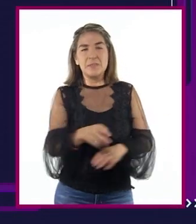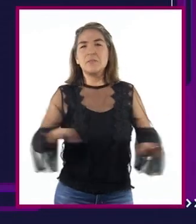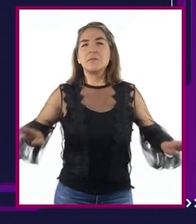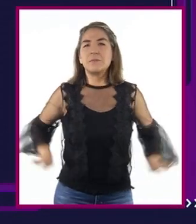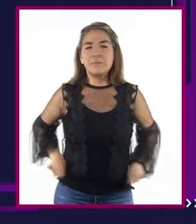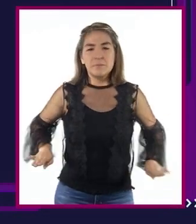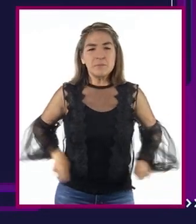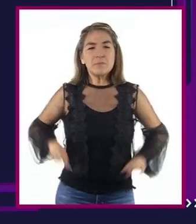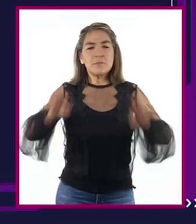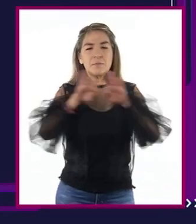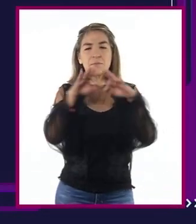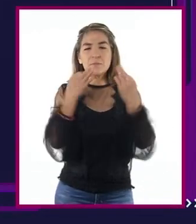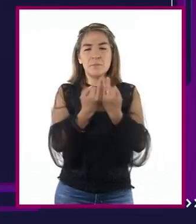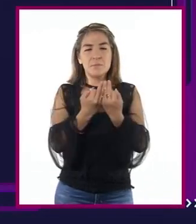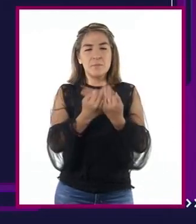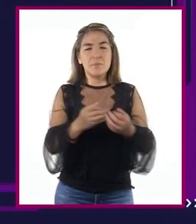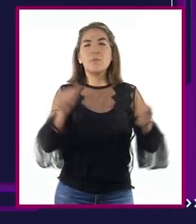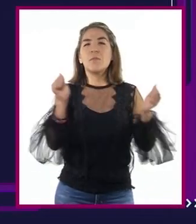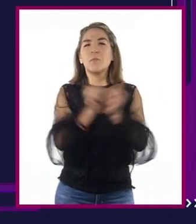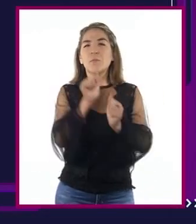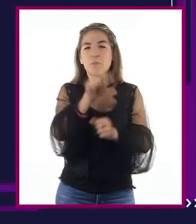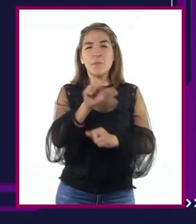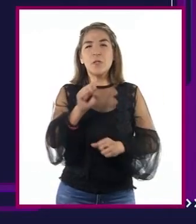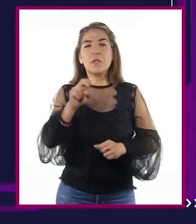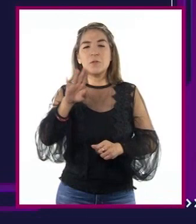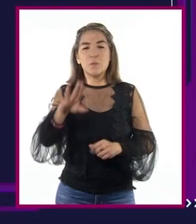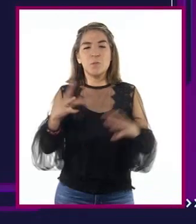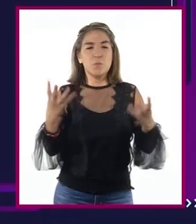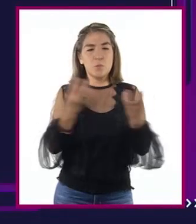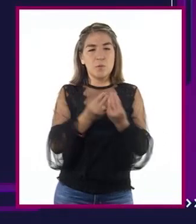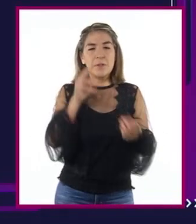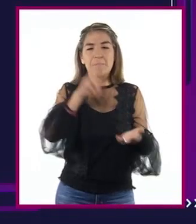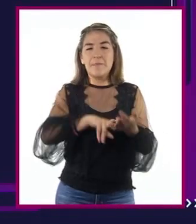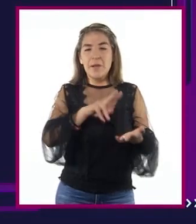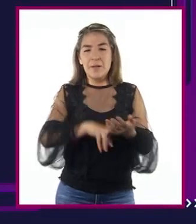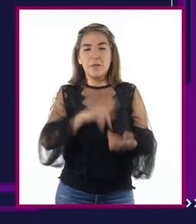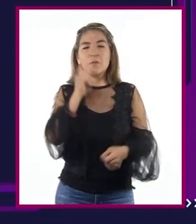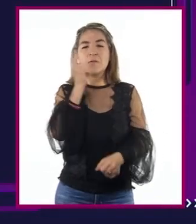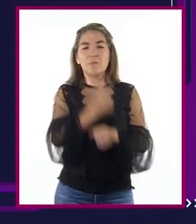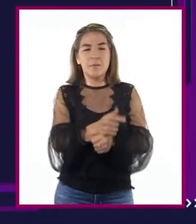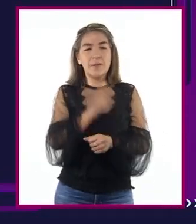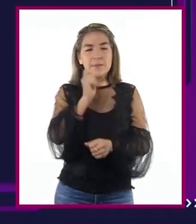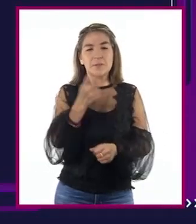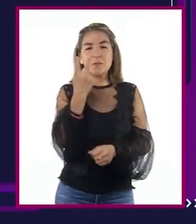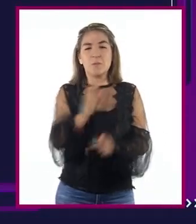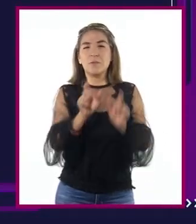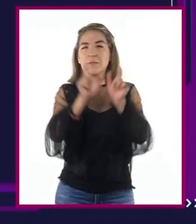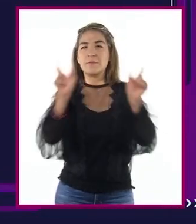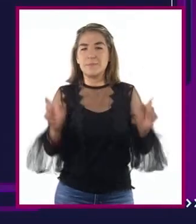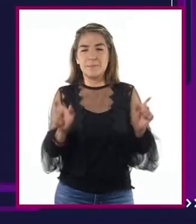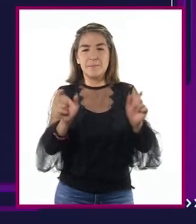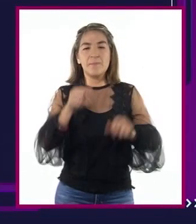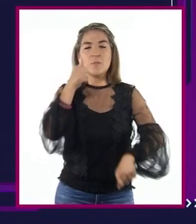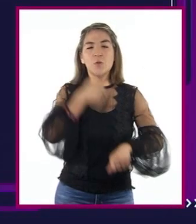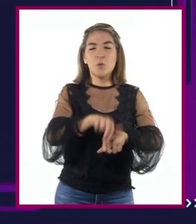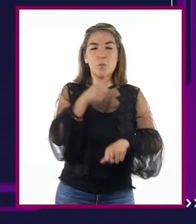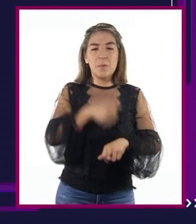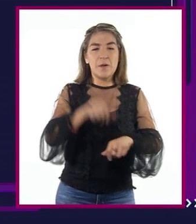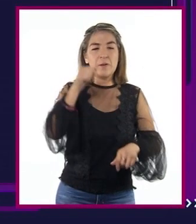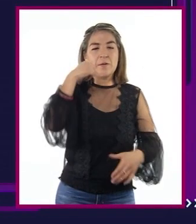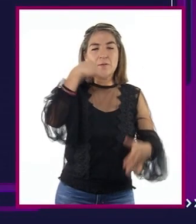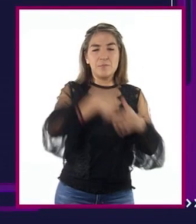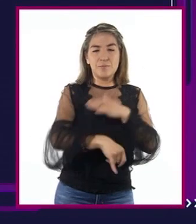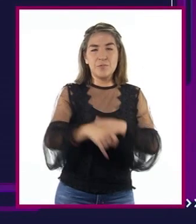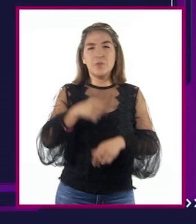partes están formadas por un subconjunto de valores definido entre dos límites, el límite inferior y